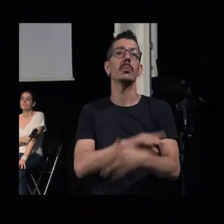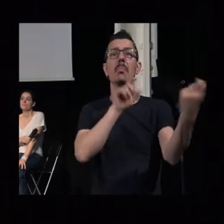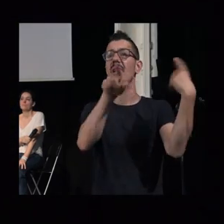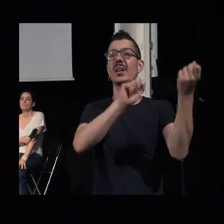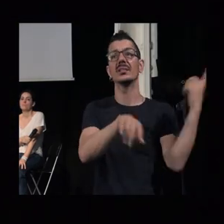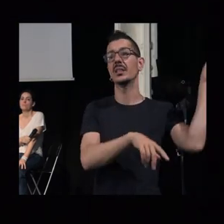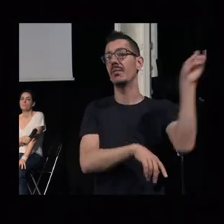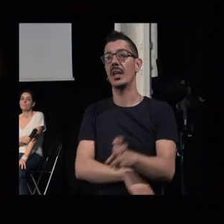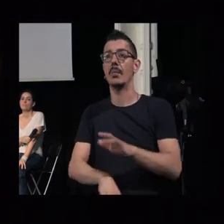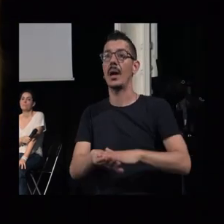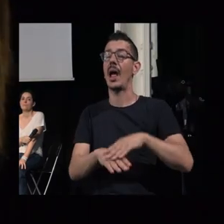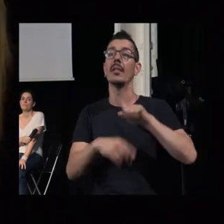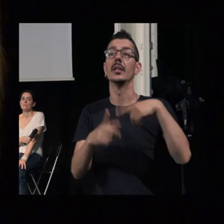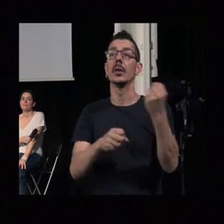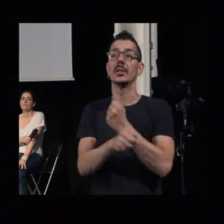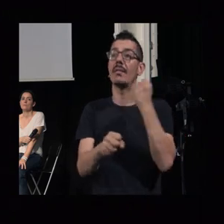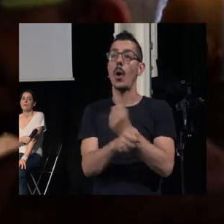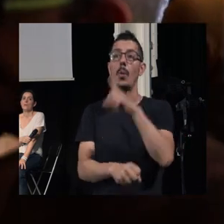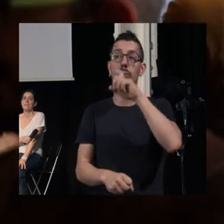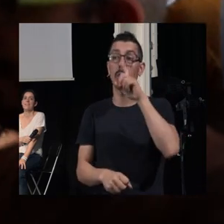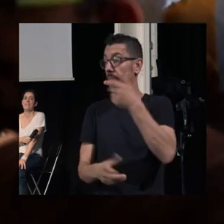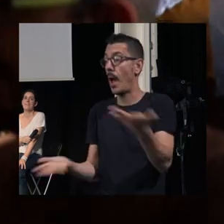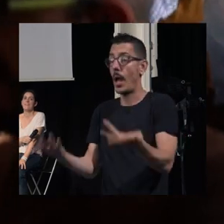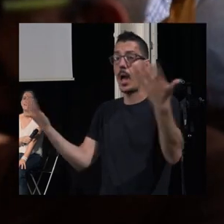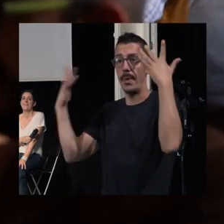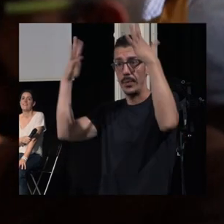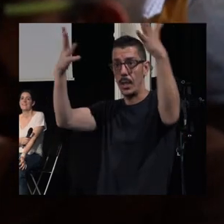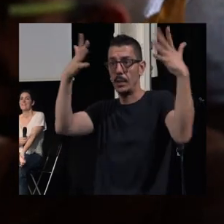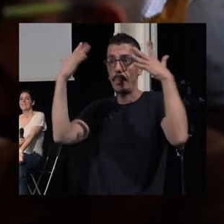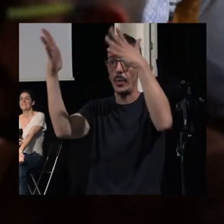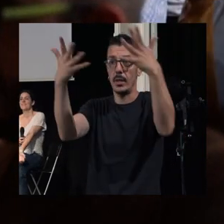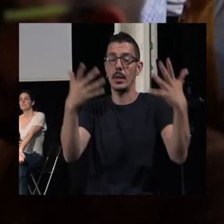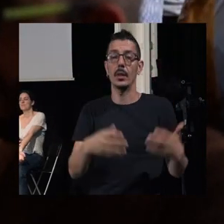putas y siguen siendo putas. Sí, sí, podéis aplaudir.